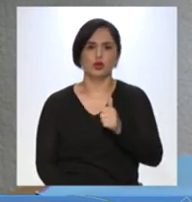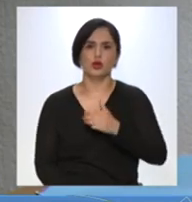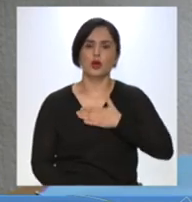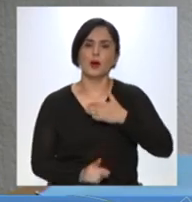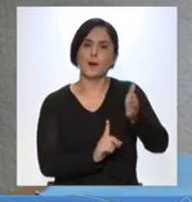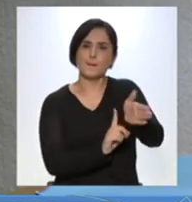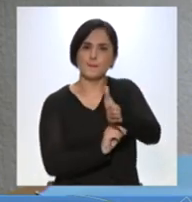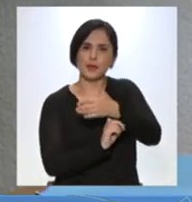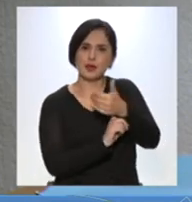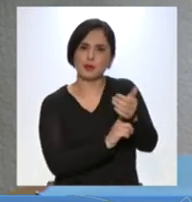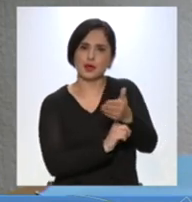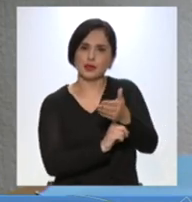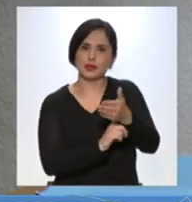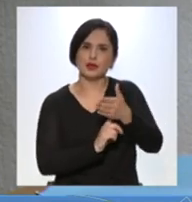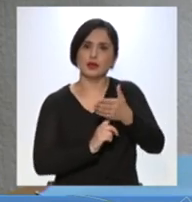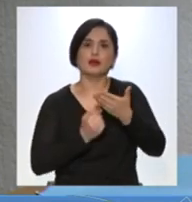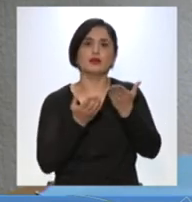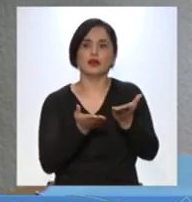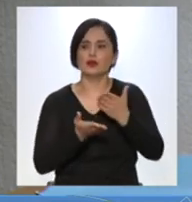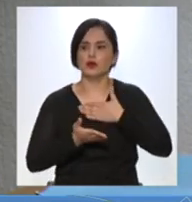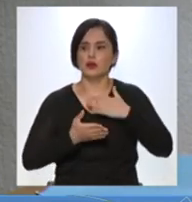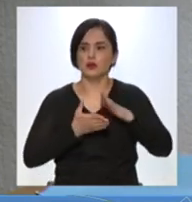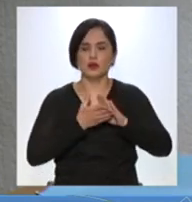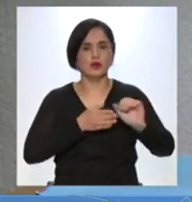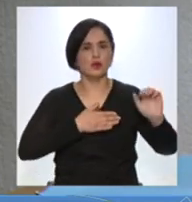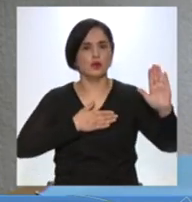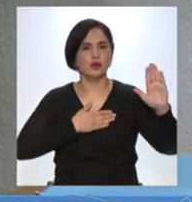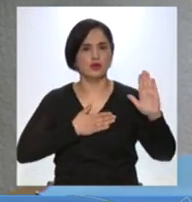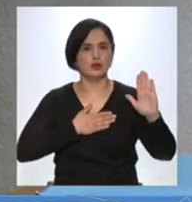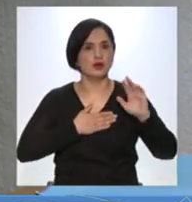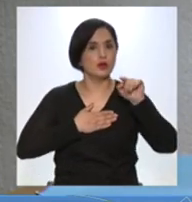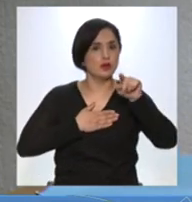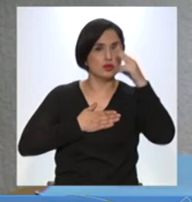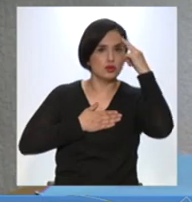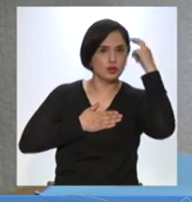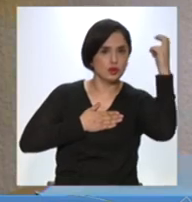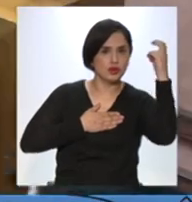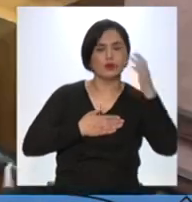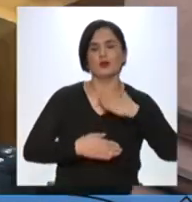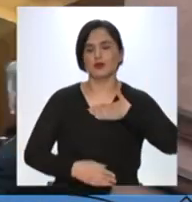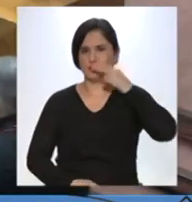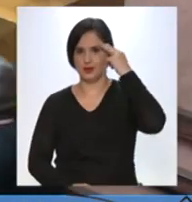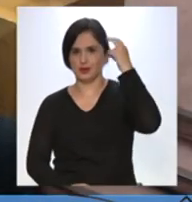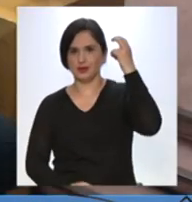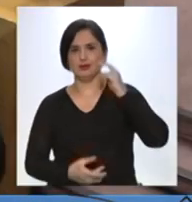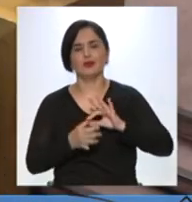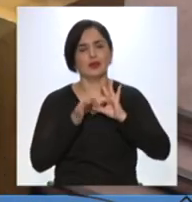patria, mi compromiso. Vuestros sueños son mis sueños. Muchas gracias.